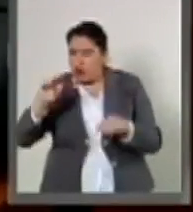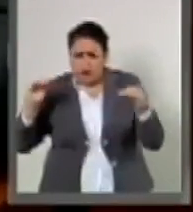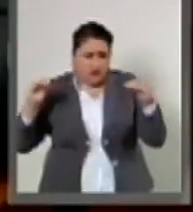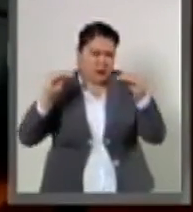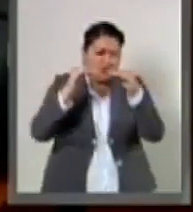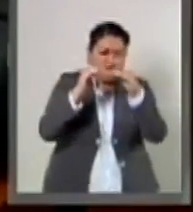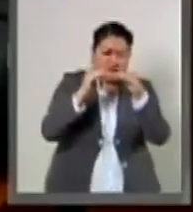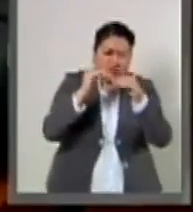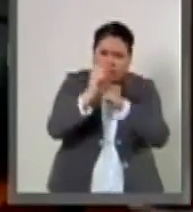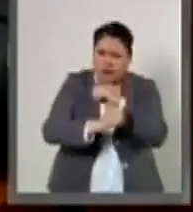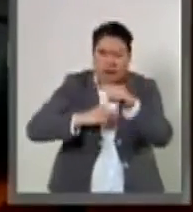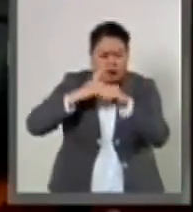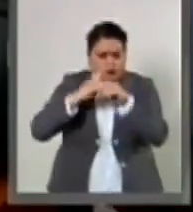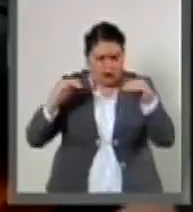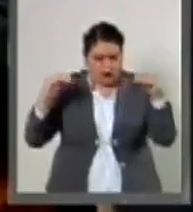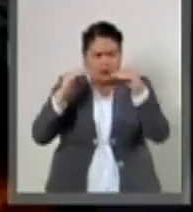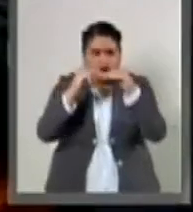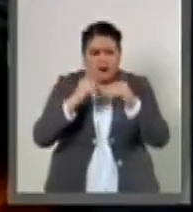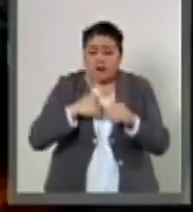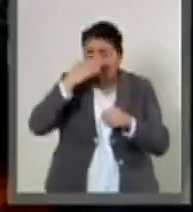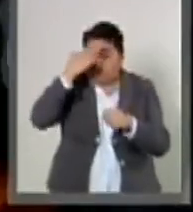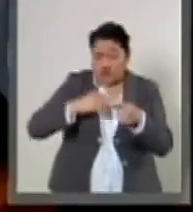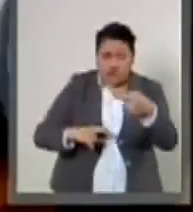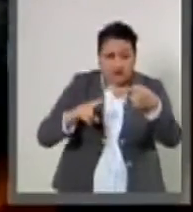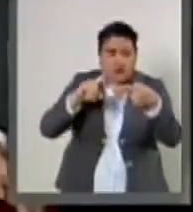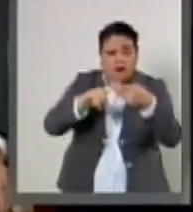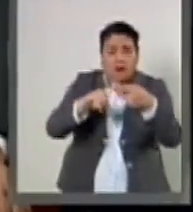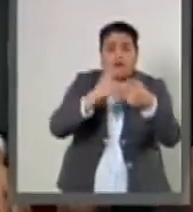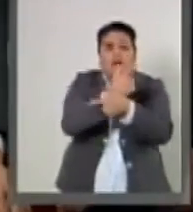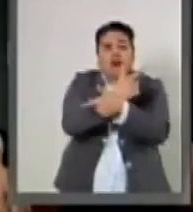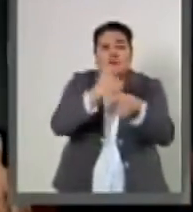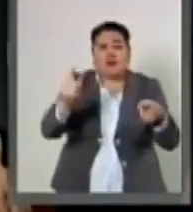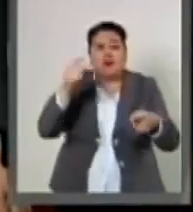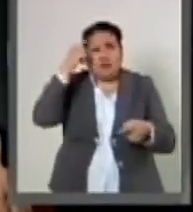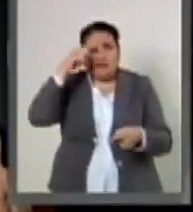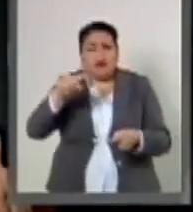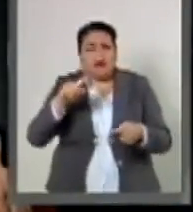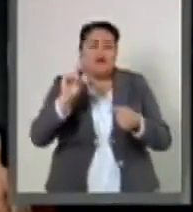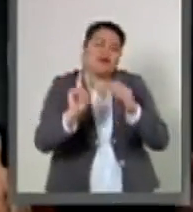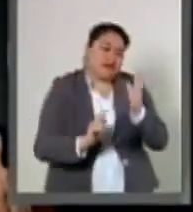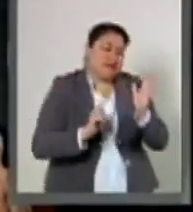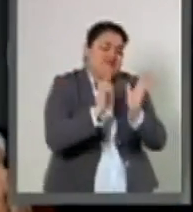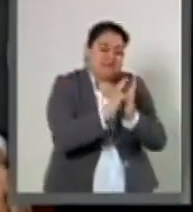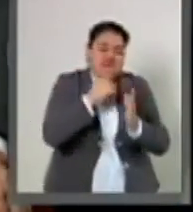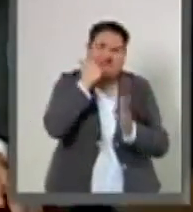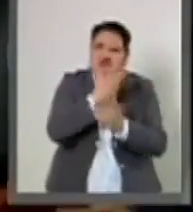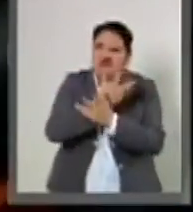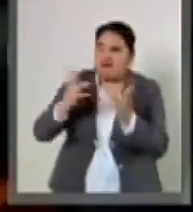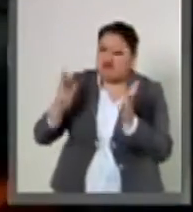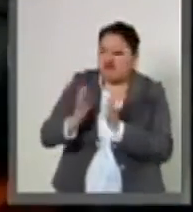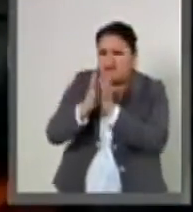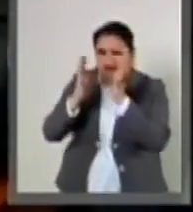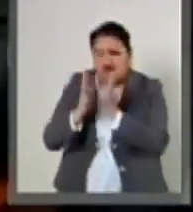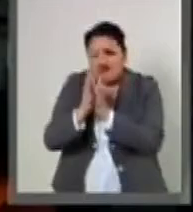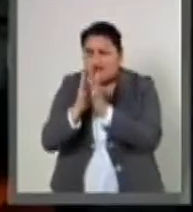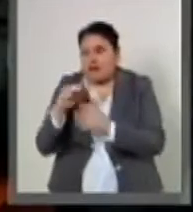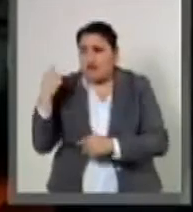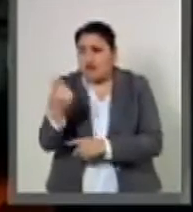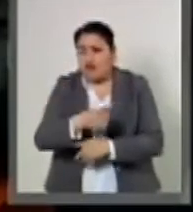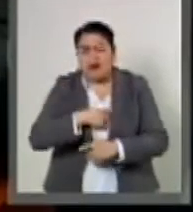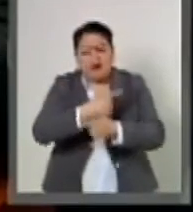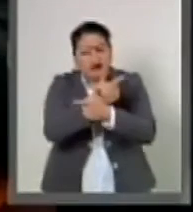Por un lado, la libertad es un fin del sistema democrático que representa un proyecto